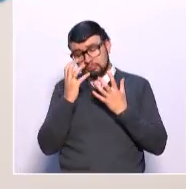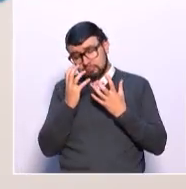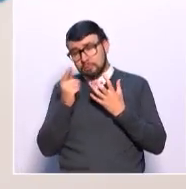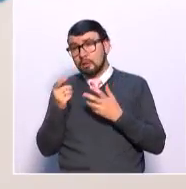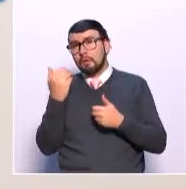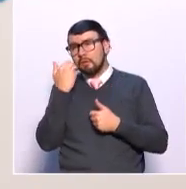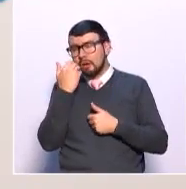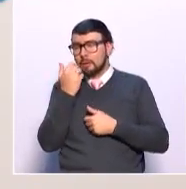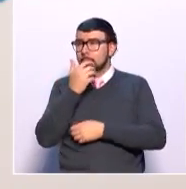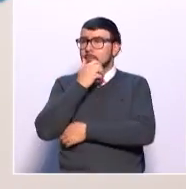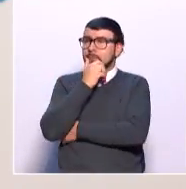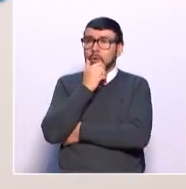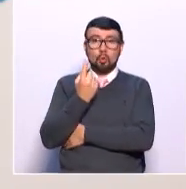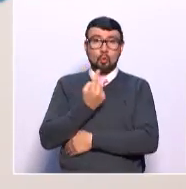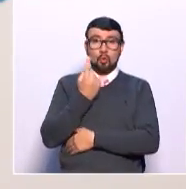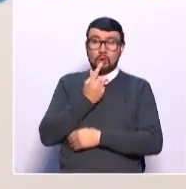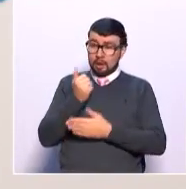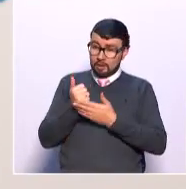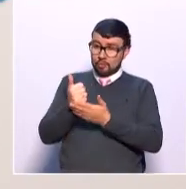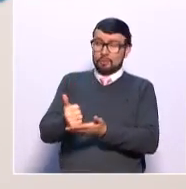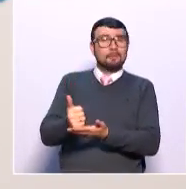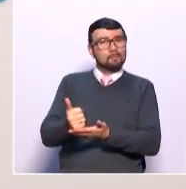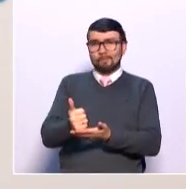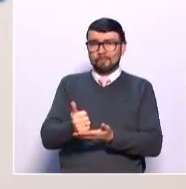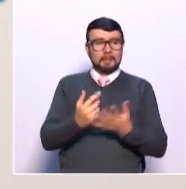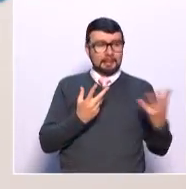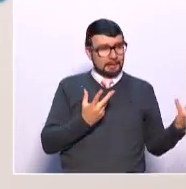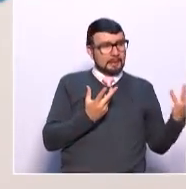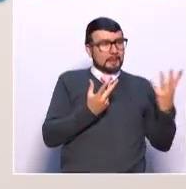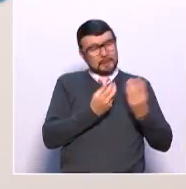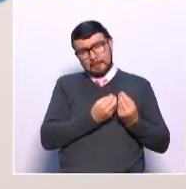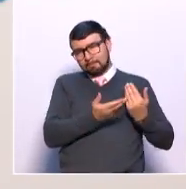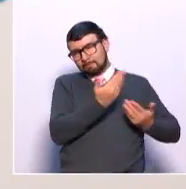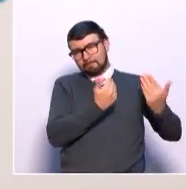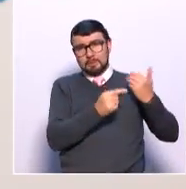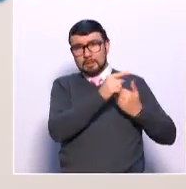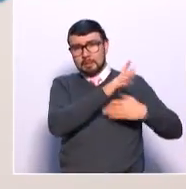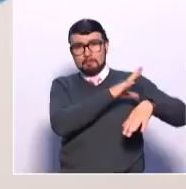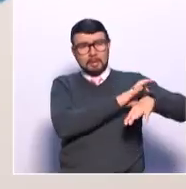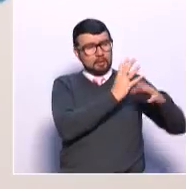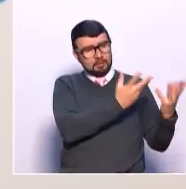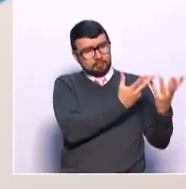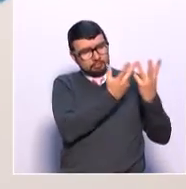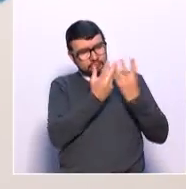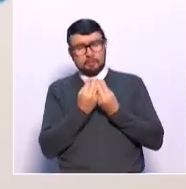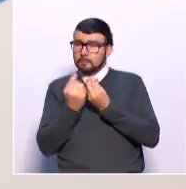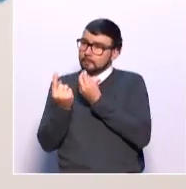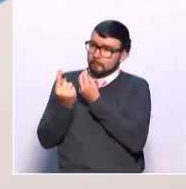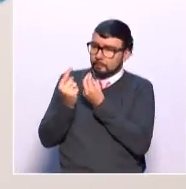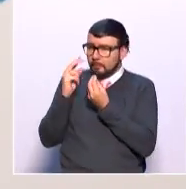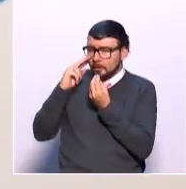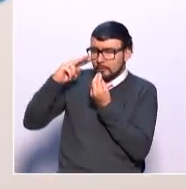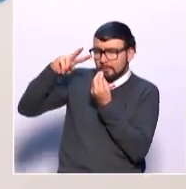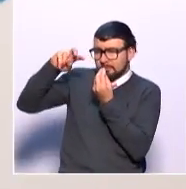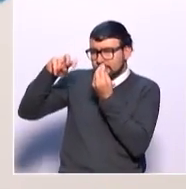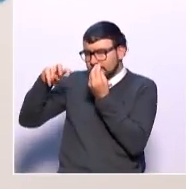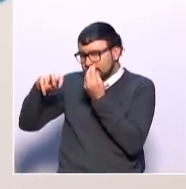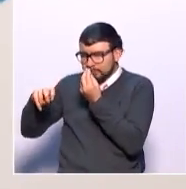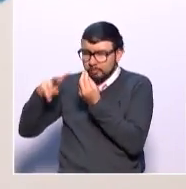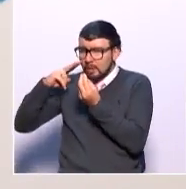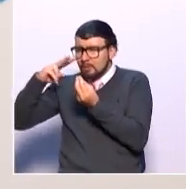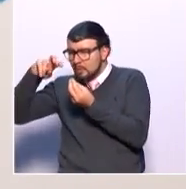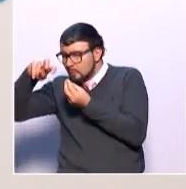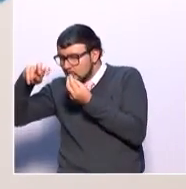una sola golondrina no hace verano en medicina ahí donde no tiene que buscar ese apoyo terapéutico